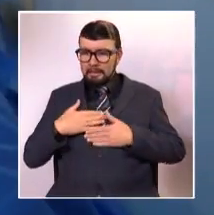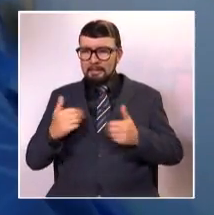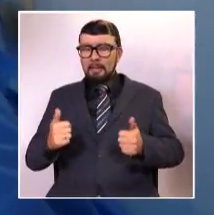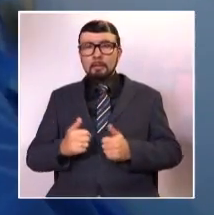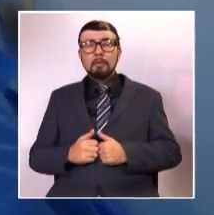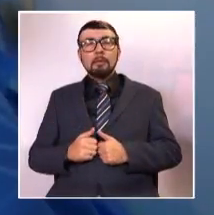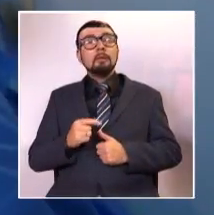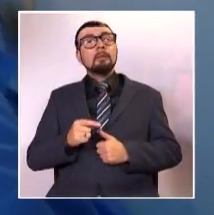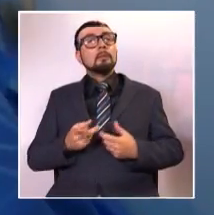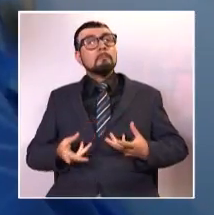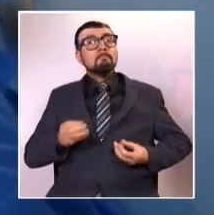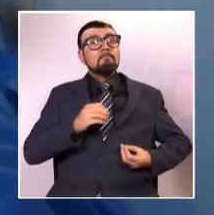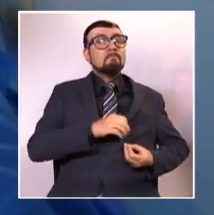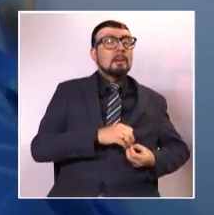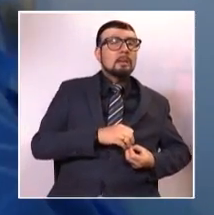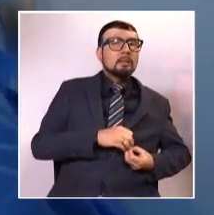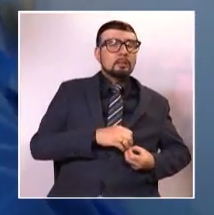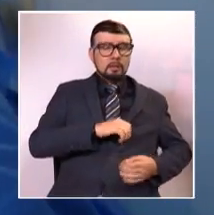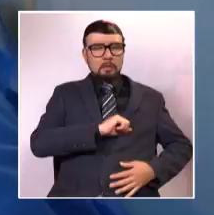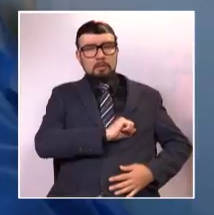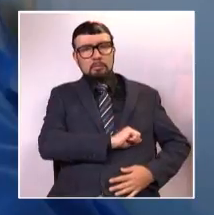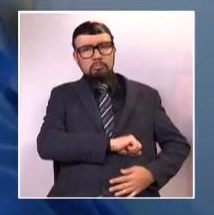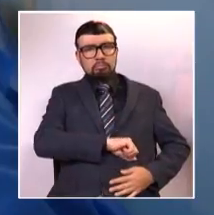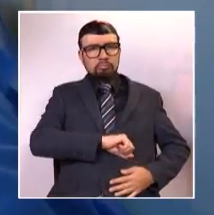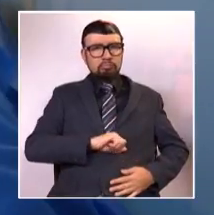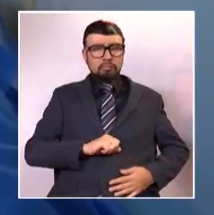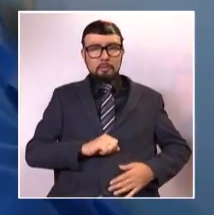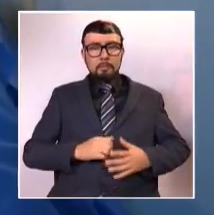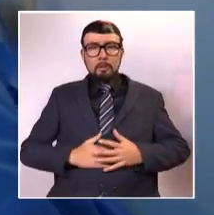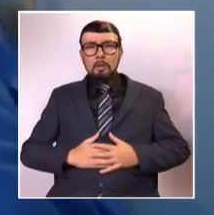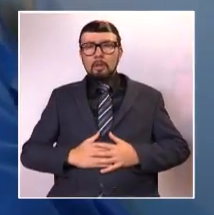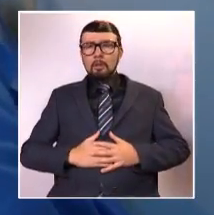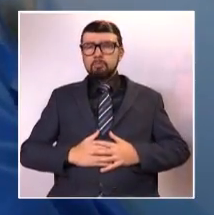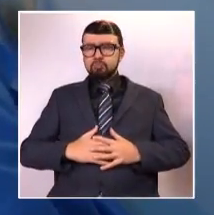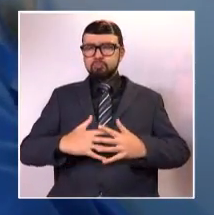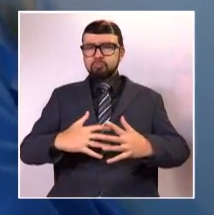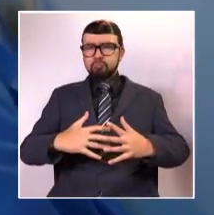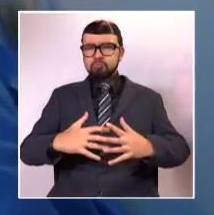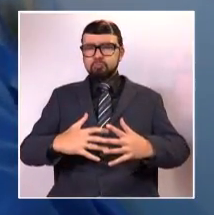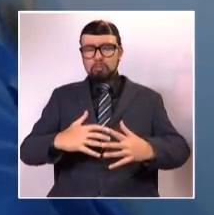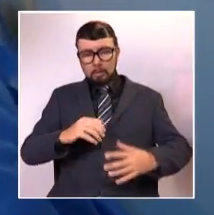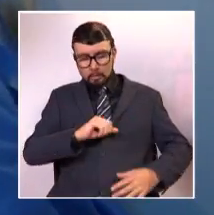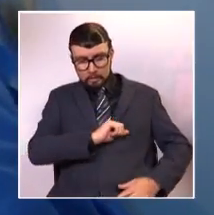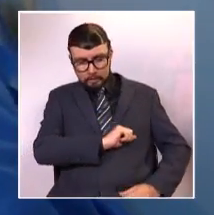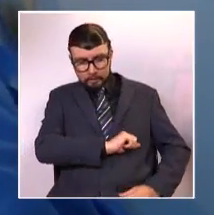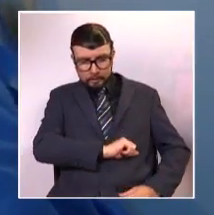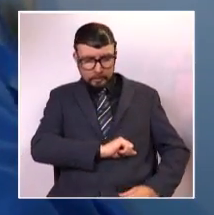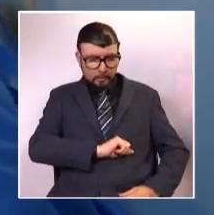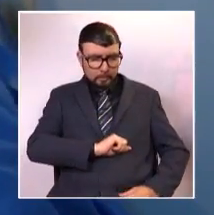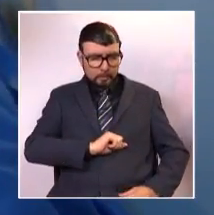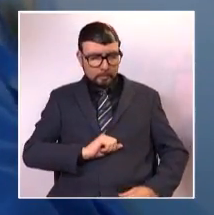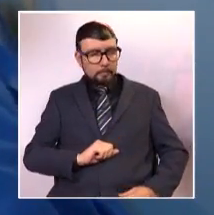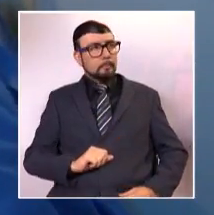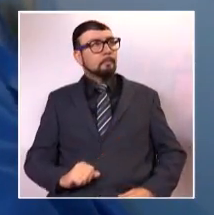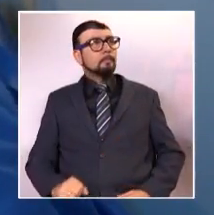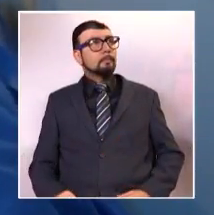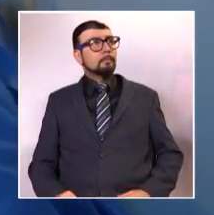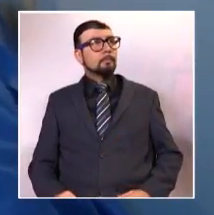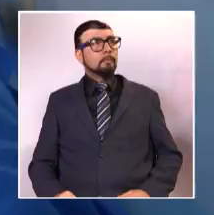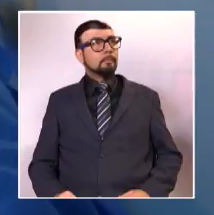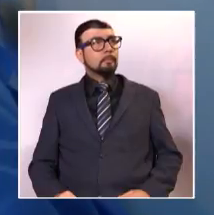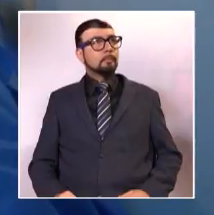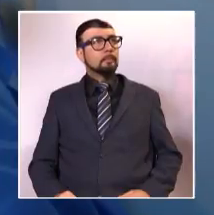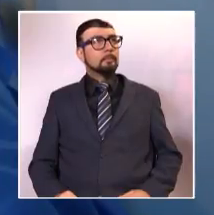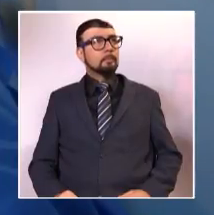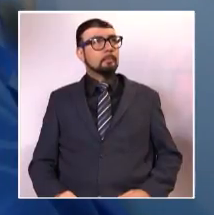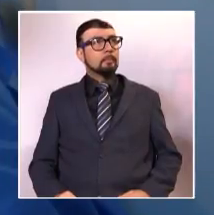ahí, vamos a sacar el estómago para afuera, a ver la parte retroperitoneal. La